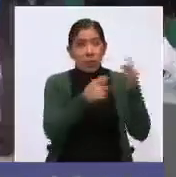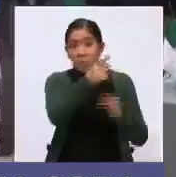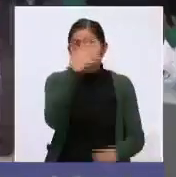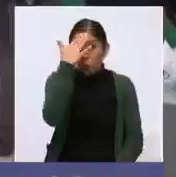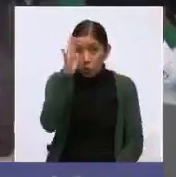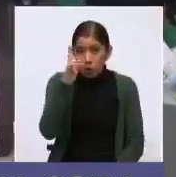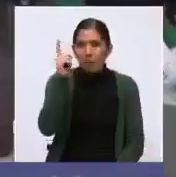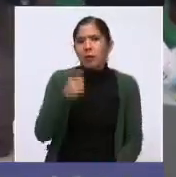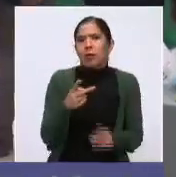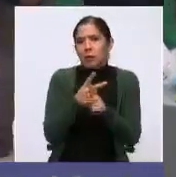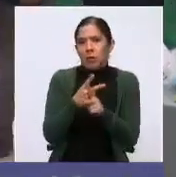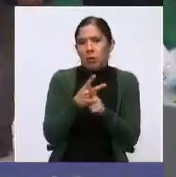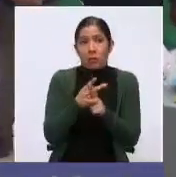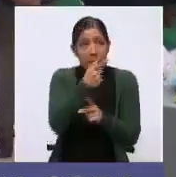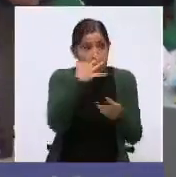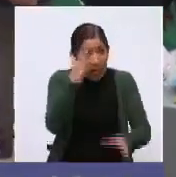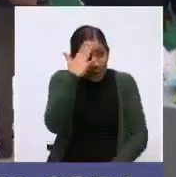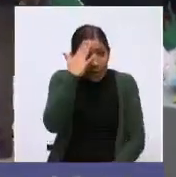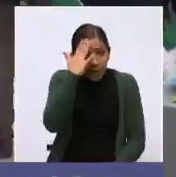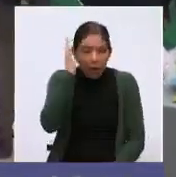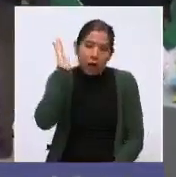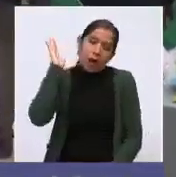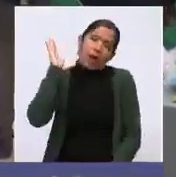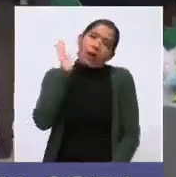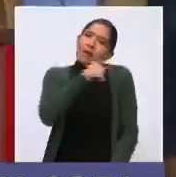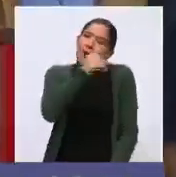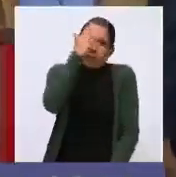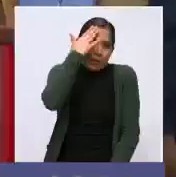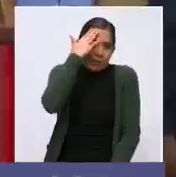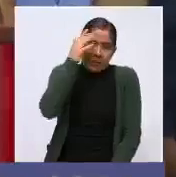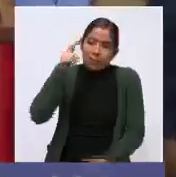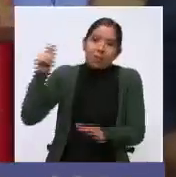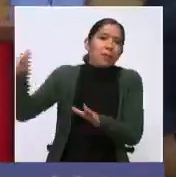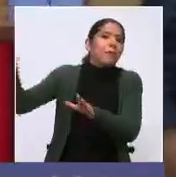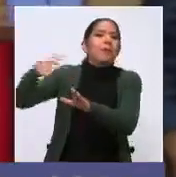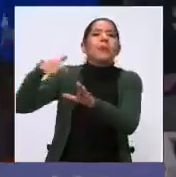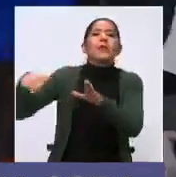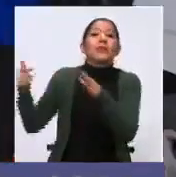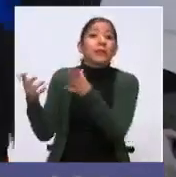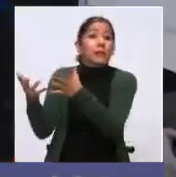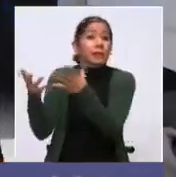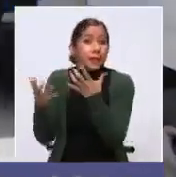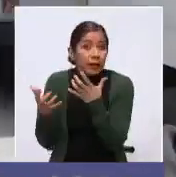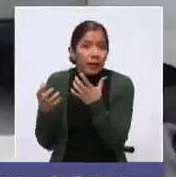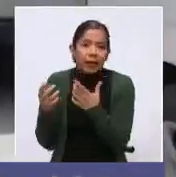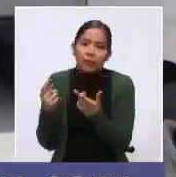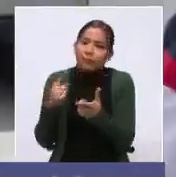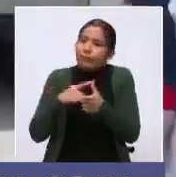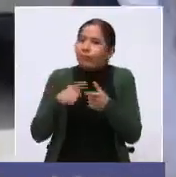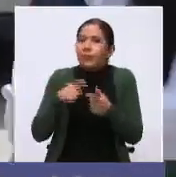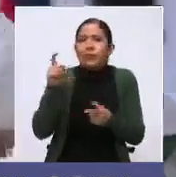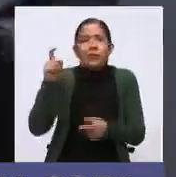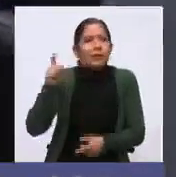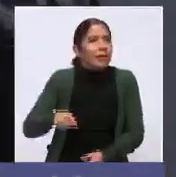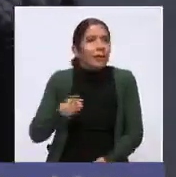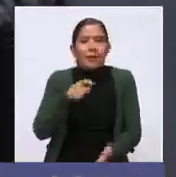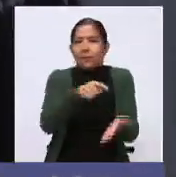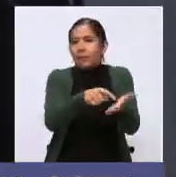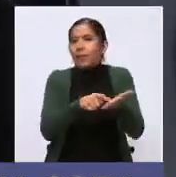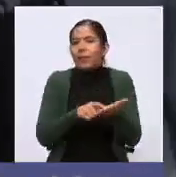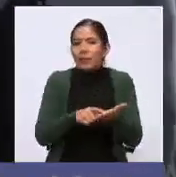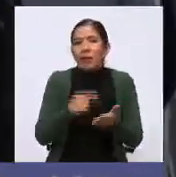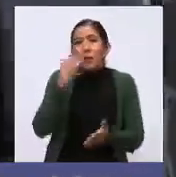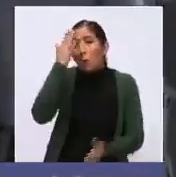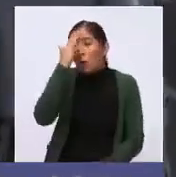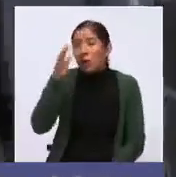bueno, ella sabrá, pues si la población pide, lamentablemente tendríamos que nomás hacerlo eso, porque no podemos seguir